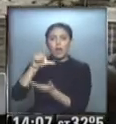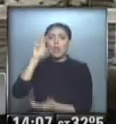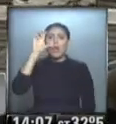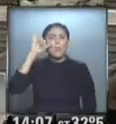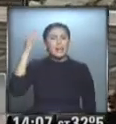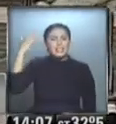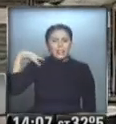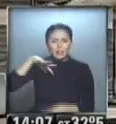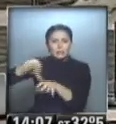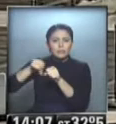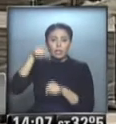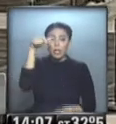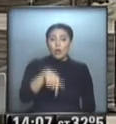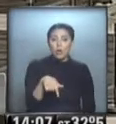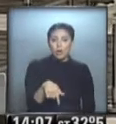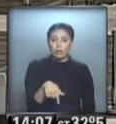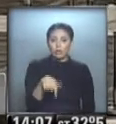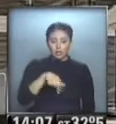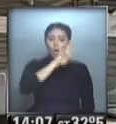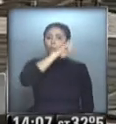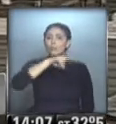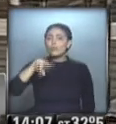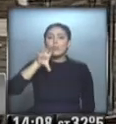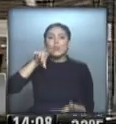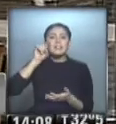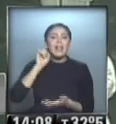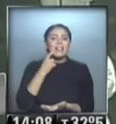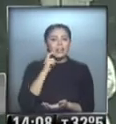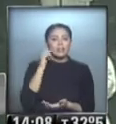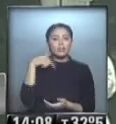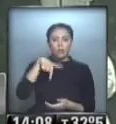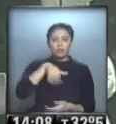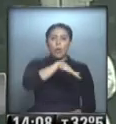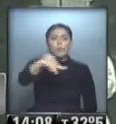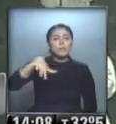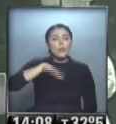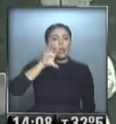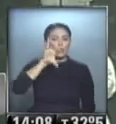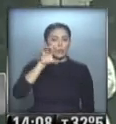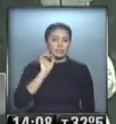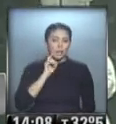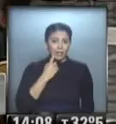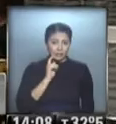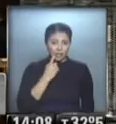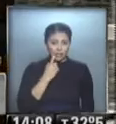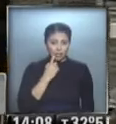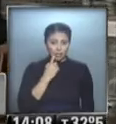Solano López y que hoy está en un museo de Entre Ríos. El pueblo de Entre Ríos